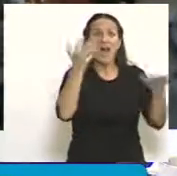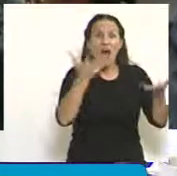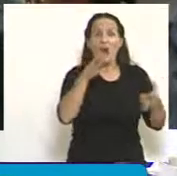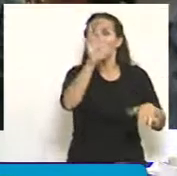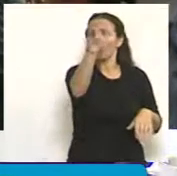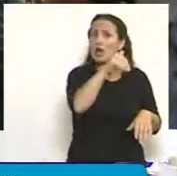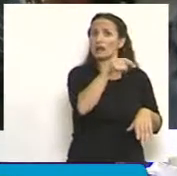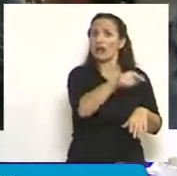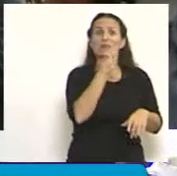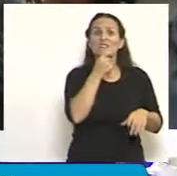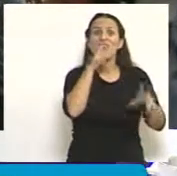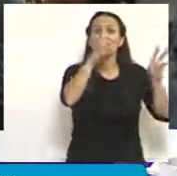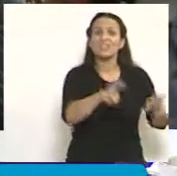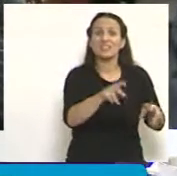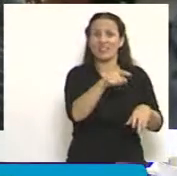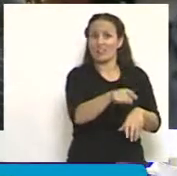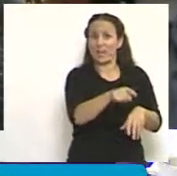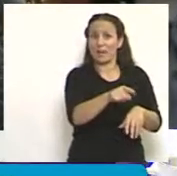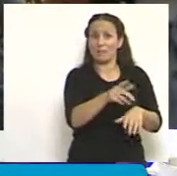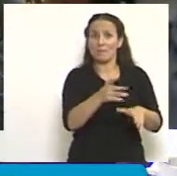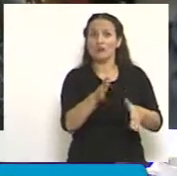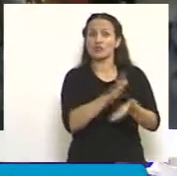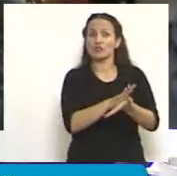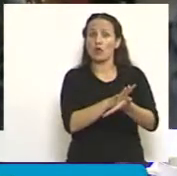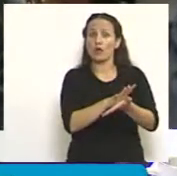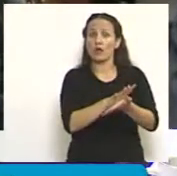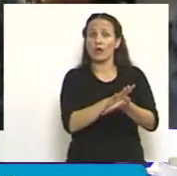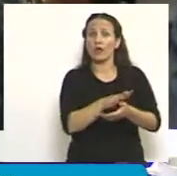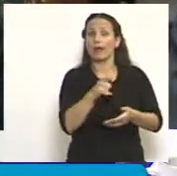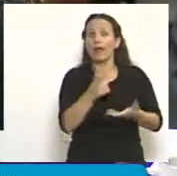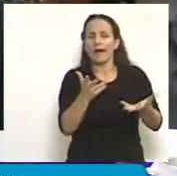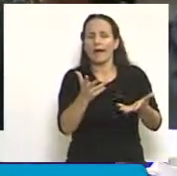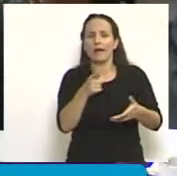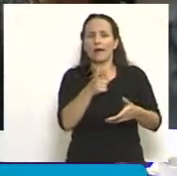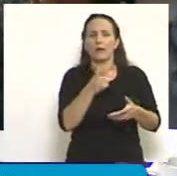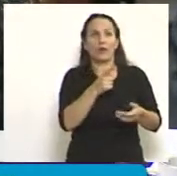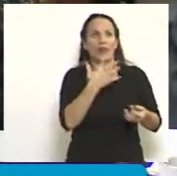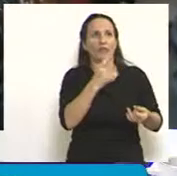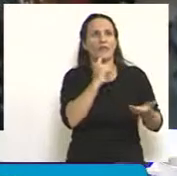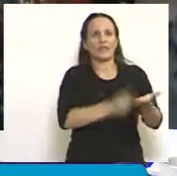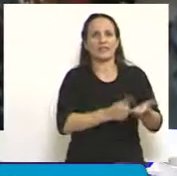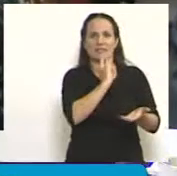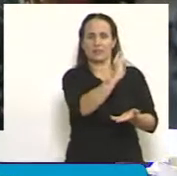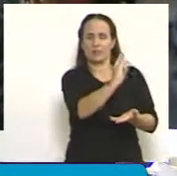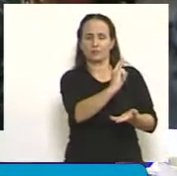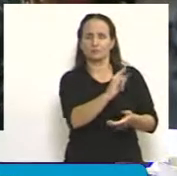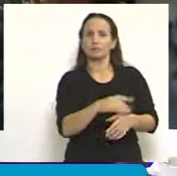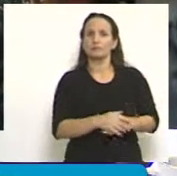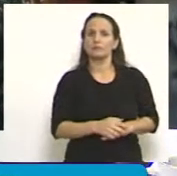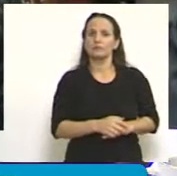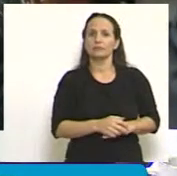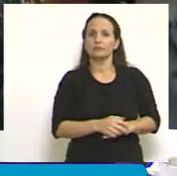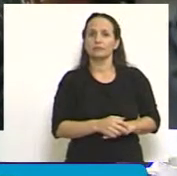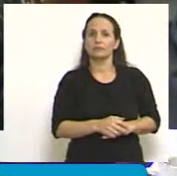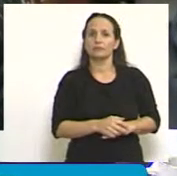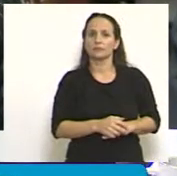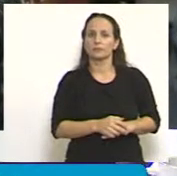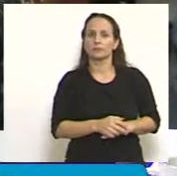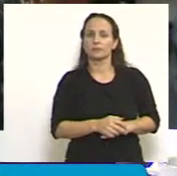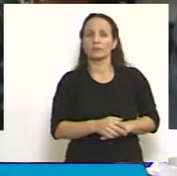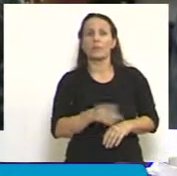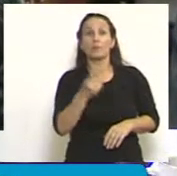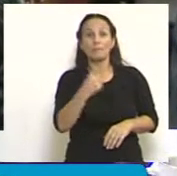no. La doctora Fein sigue investigando hasta el día de hoy. Si ha sido impugnada es